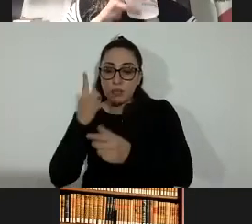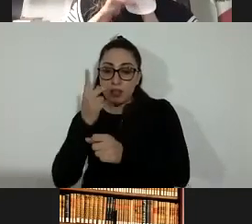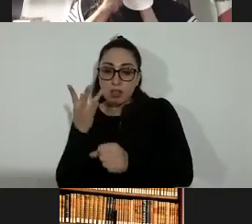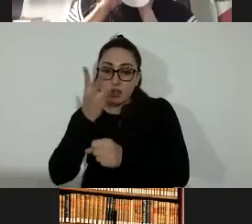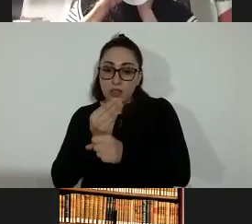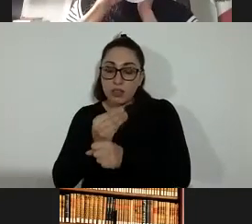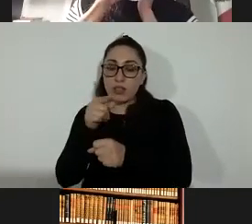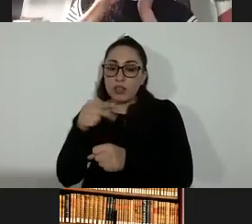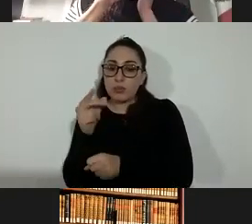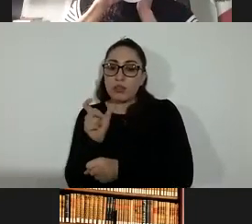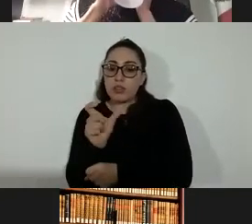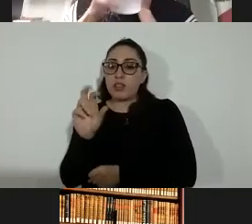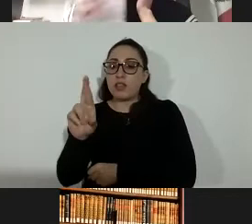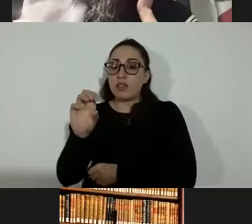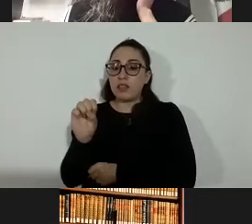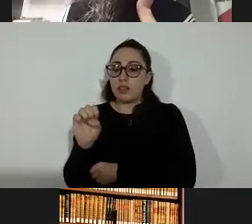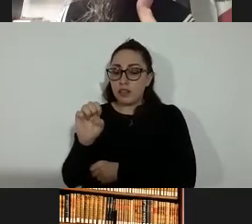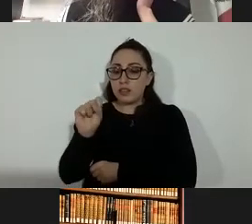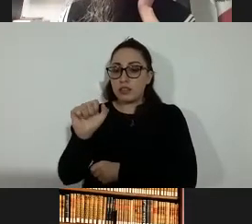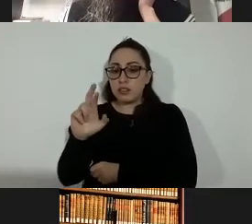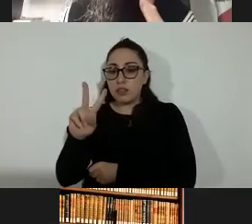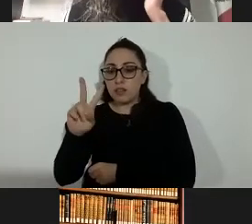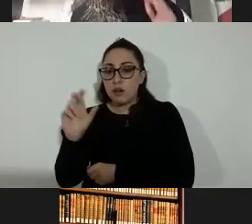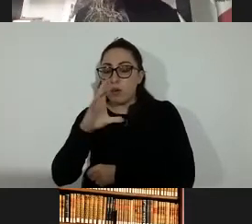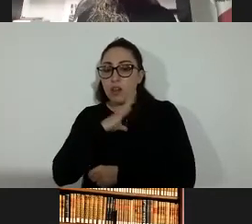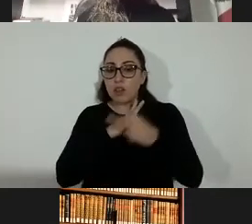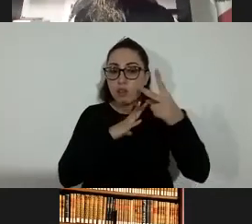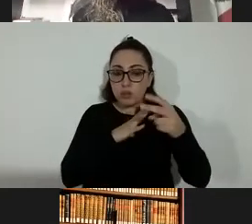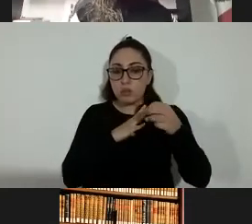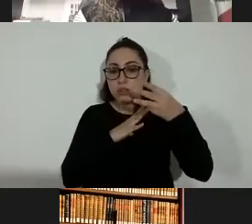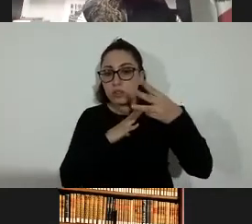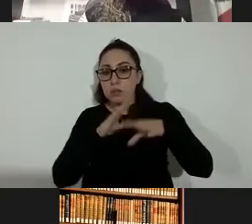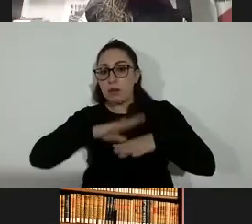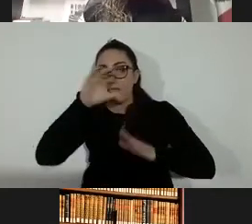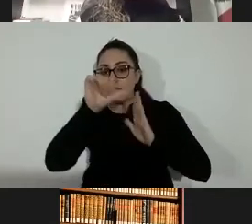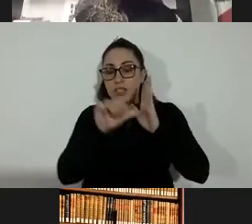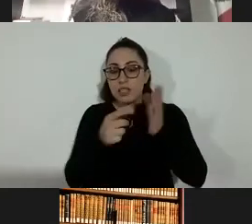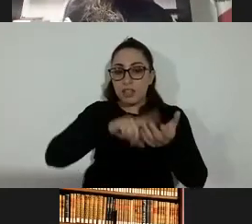hay 2 o más artículos. Quiere decir que en lo